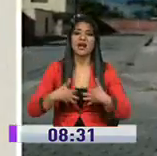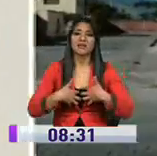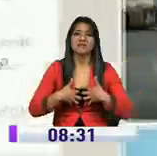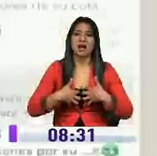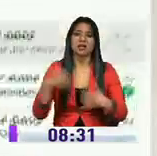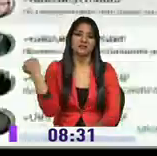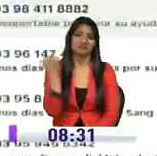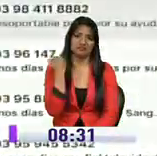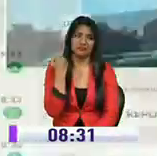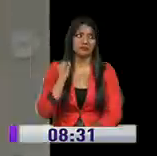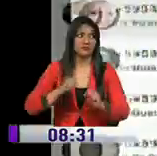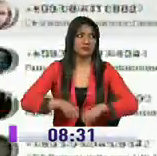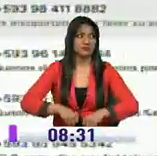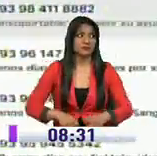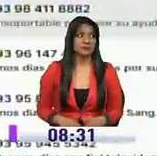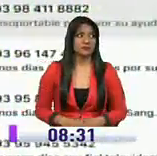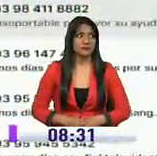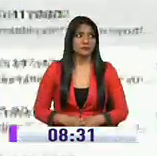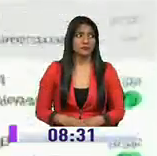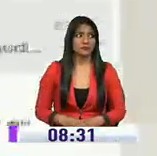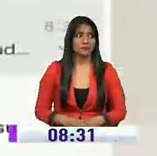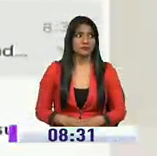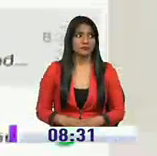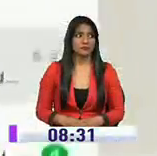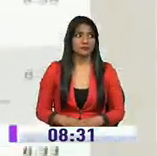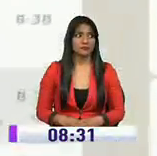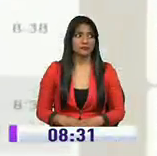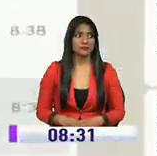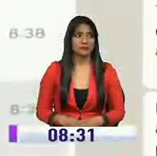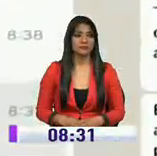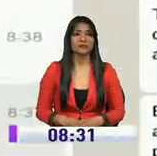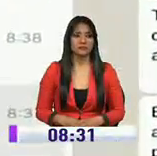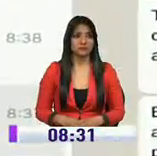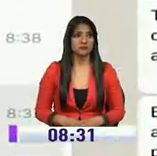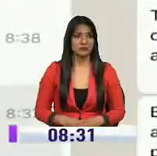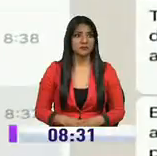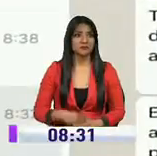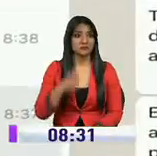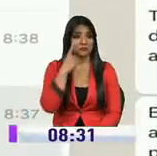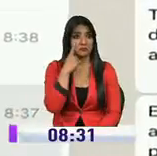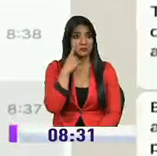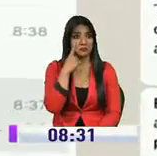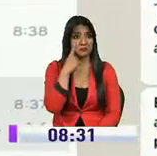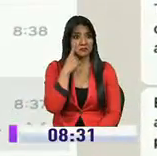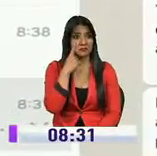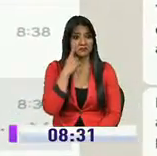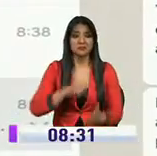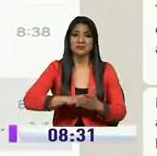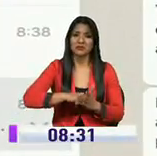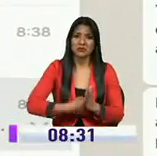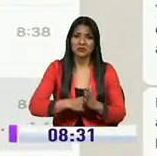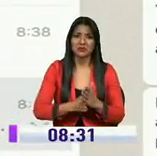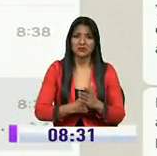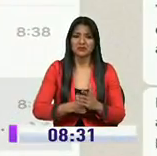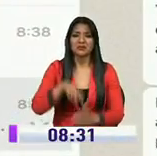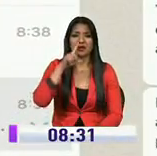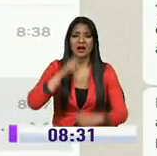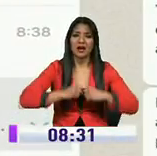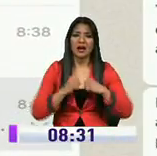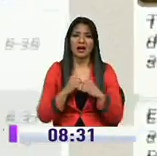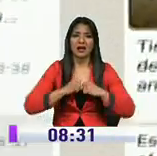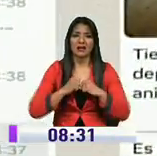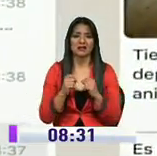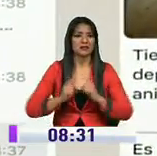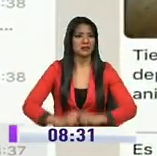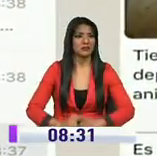animales que no tienen permiso. Una verdadera lástima. Ahí están, miren las pruebas, dice, criaderos de cuyes, gallinas, dice, rueda por todo lado. En